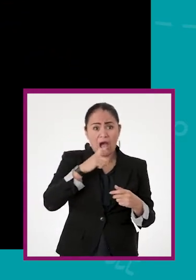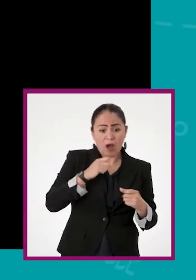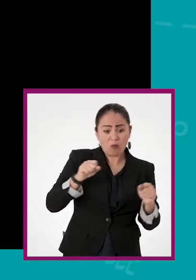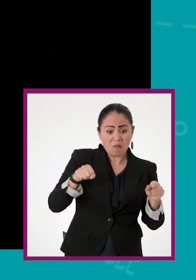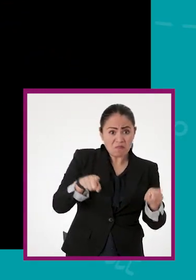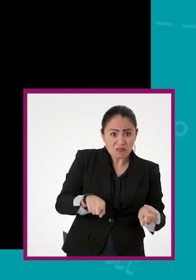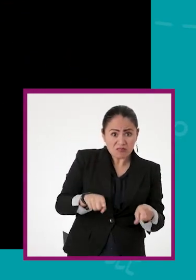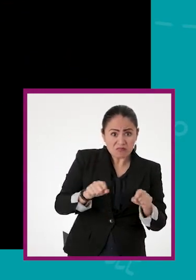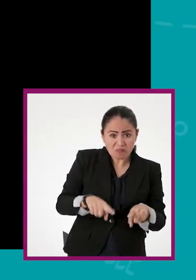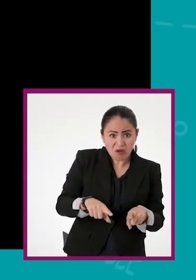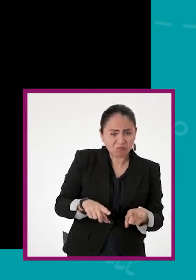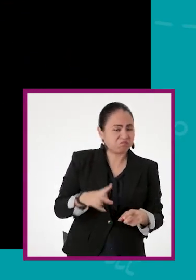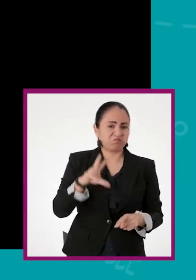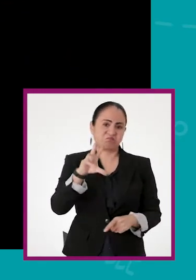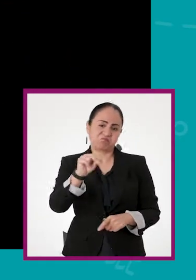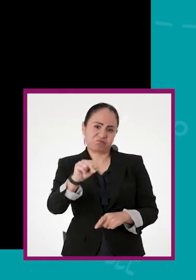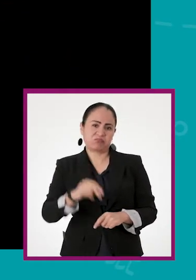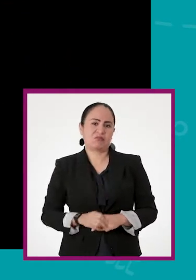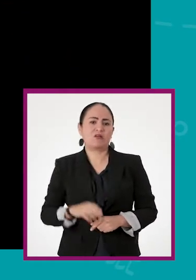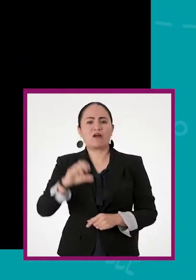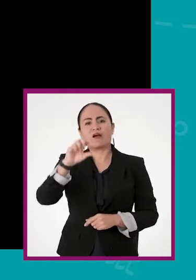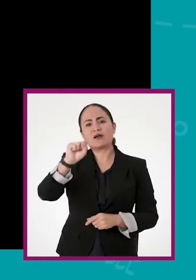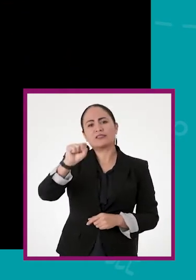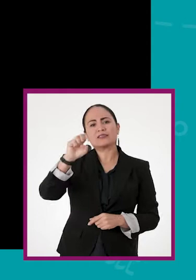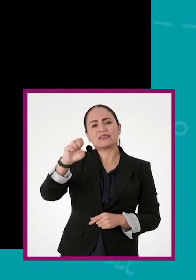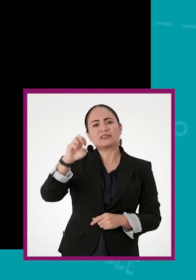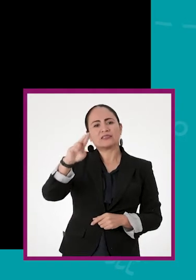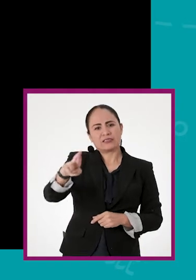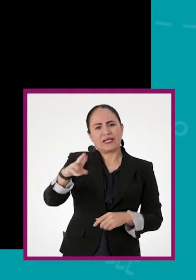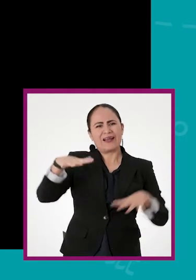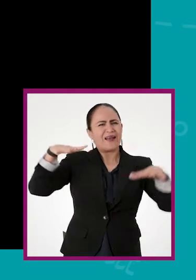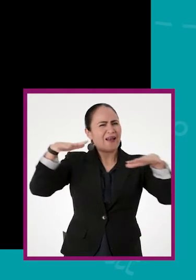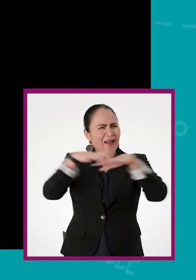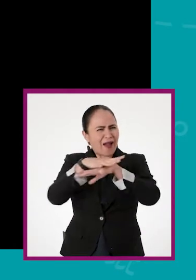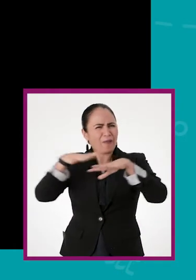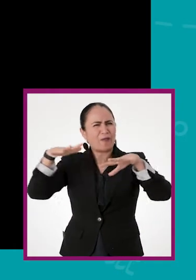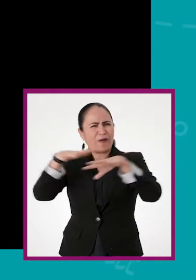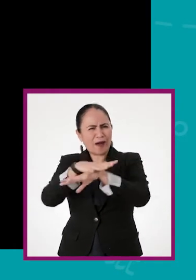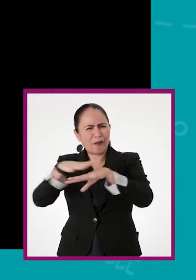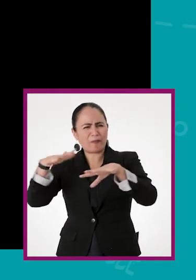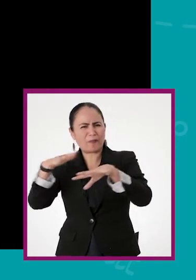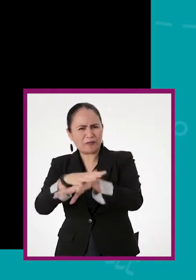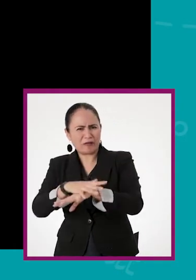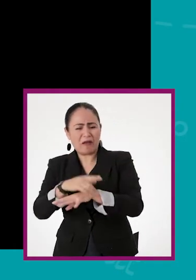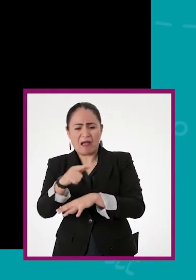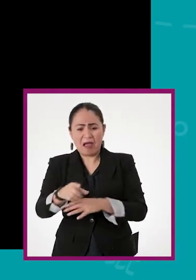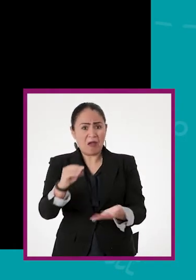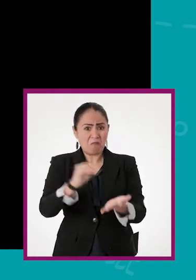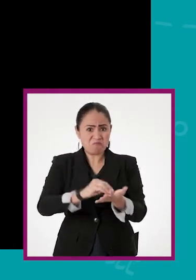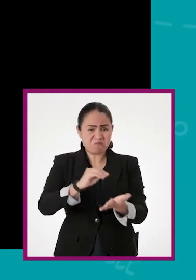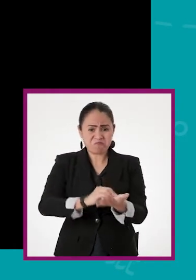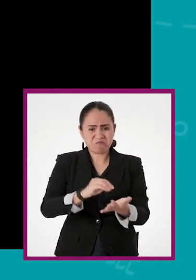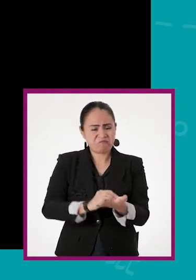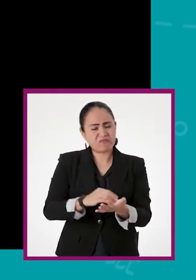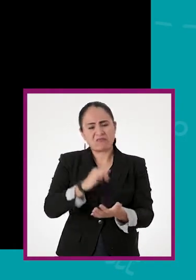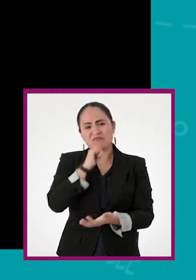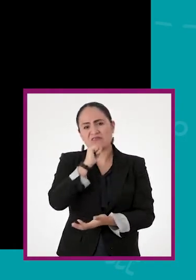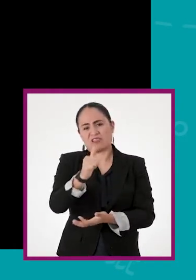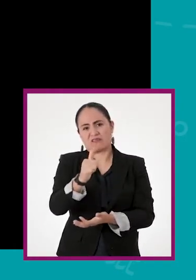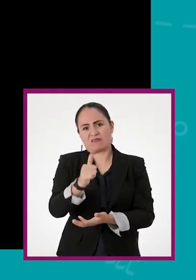las mismas. El ser es proceso tumultuoso de opuestos que se afirman al negarse